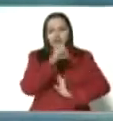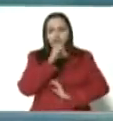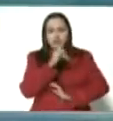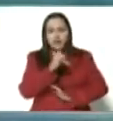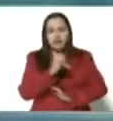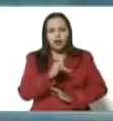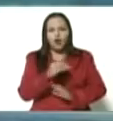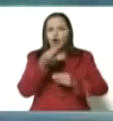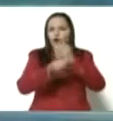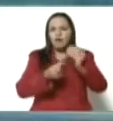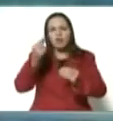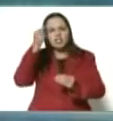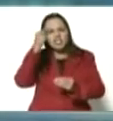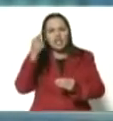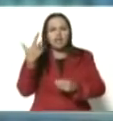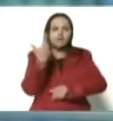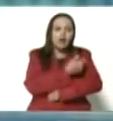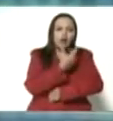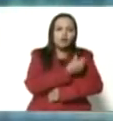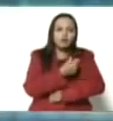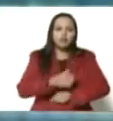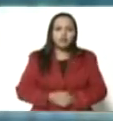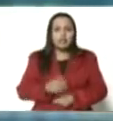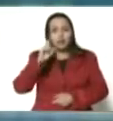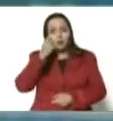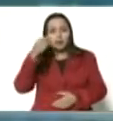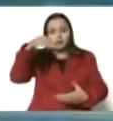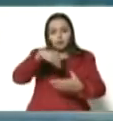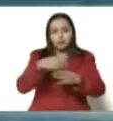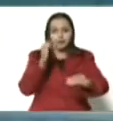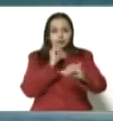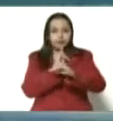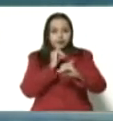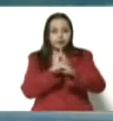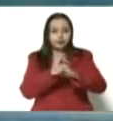cronograma de inmunización, recuerde también visitar la página del Ministerio de Salud.